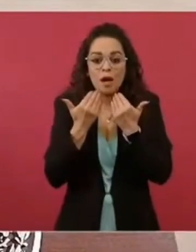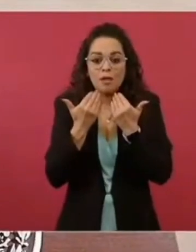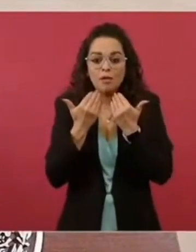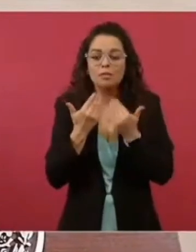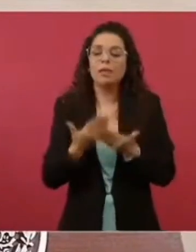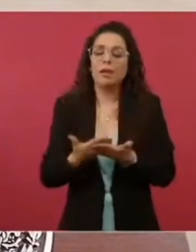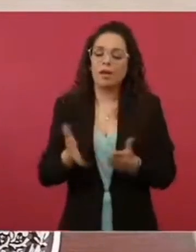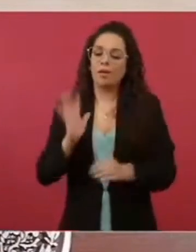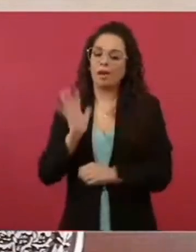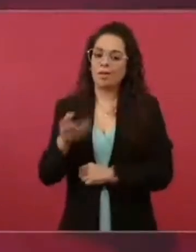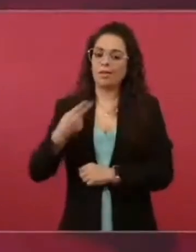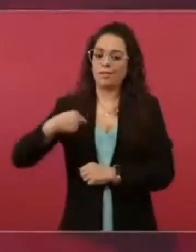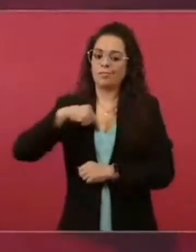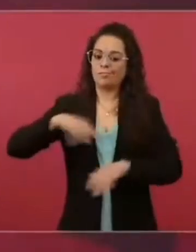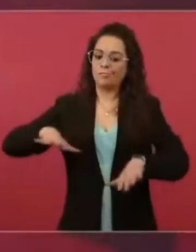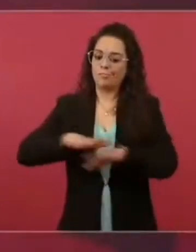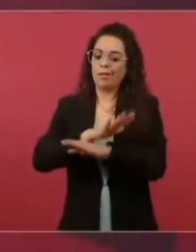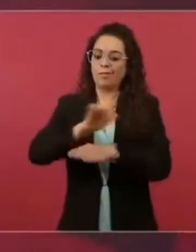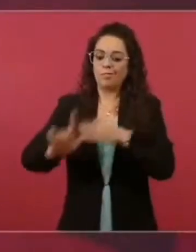y